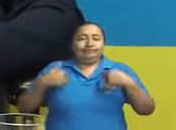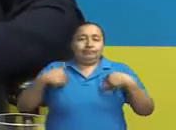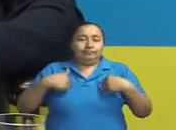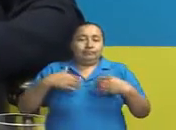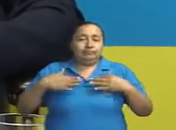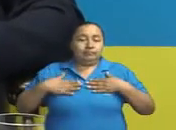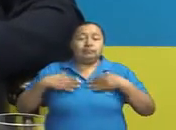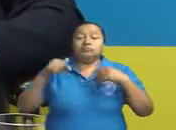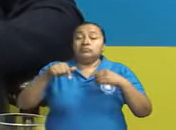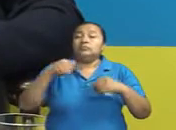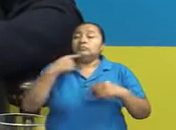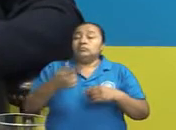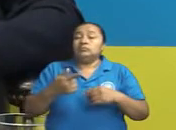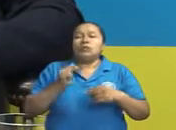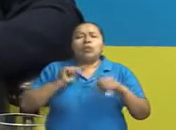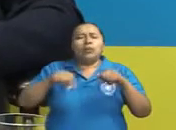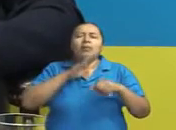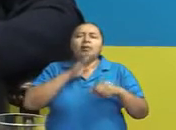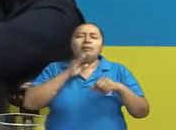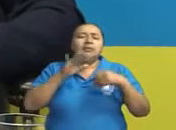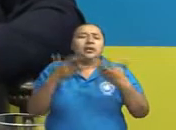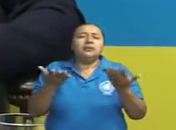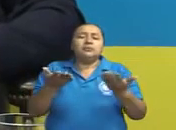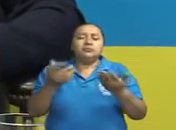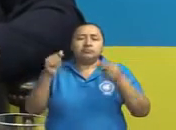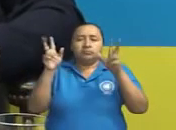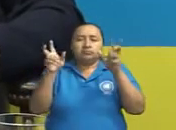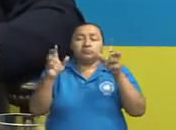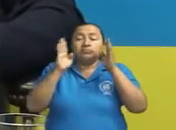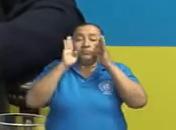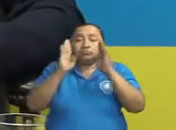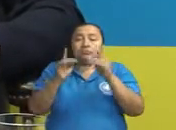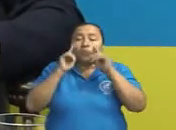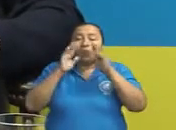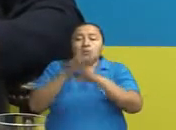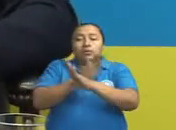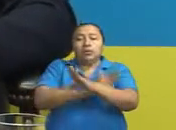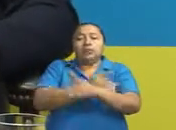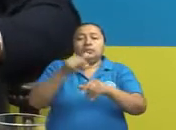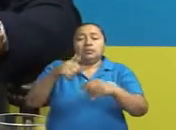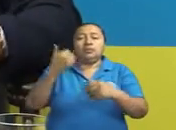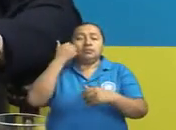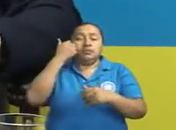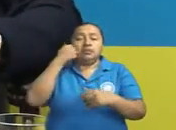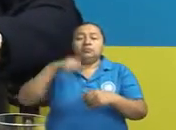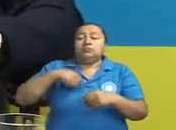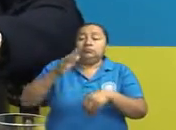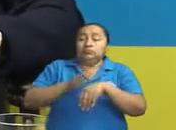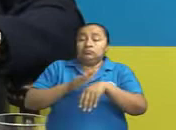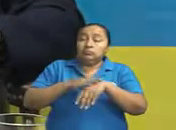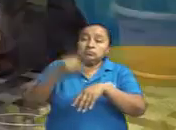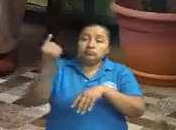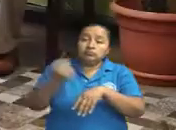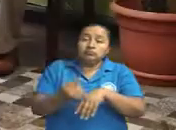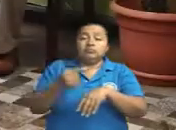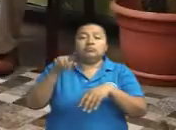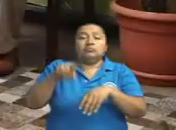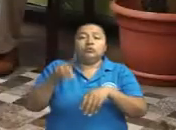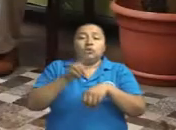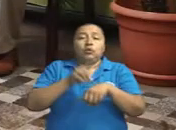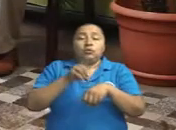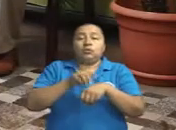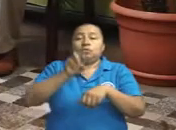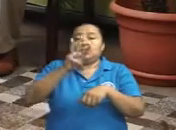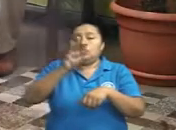Precisamente hoy vamos a hablar sobre la atención y prevención de esta enfermedad, y tenemos como invitado al doctor Warnen Espinosa, quien